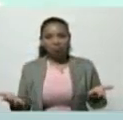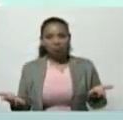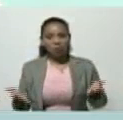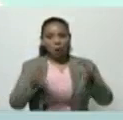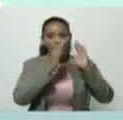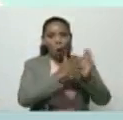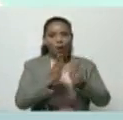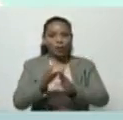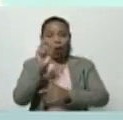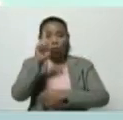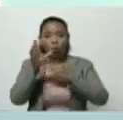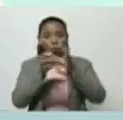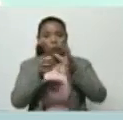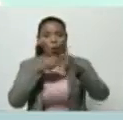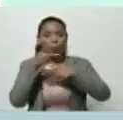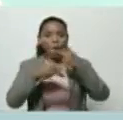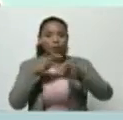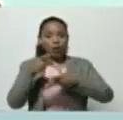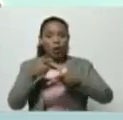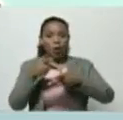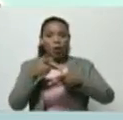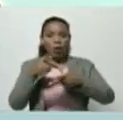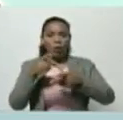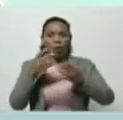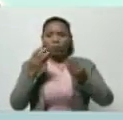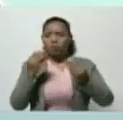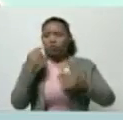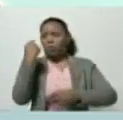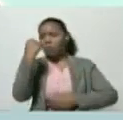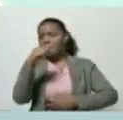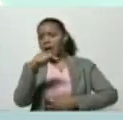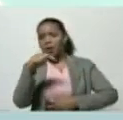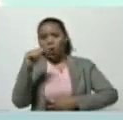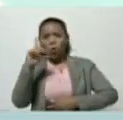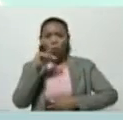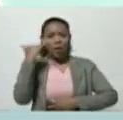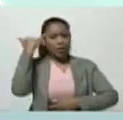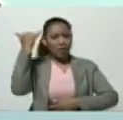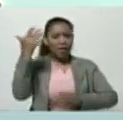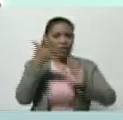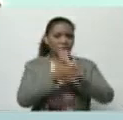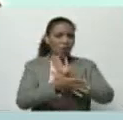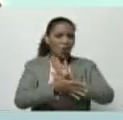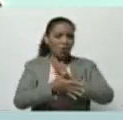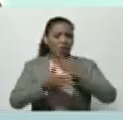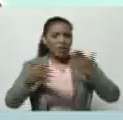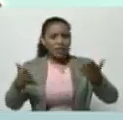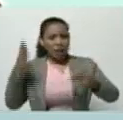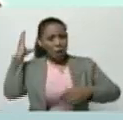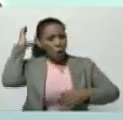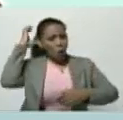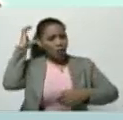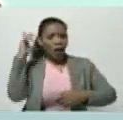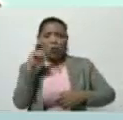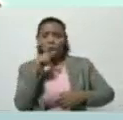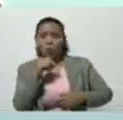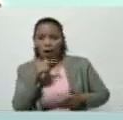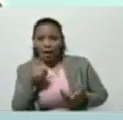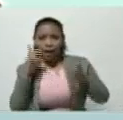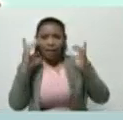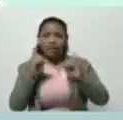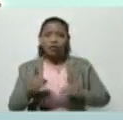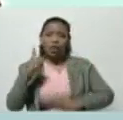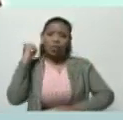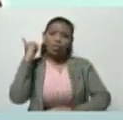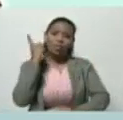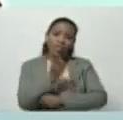organizar un partido, ni que mucho menos, al no tener esa idea, mucho menos tienen ideas ni conciencia que las decisiones las deben tomar